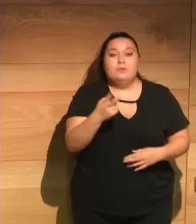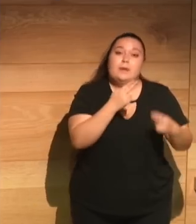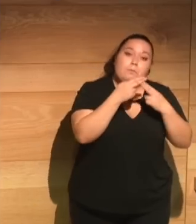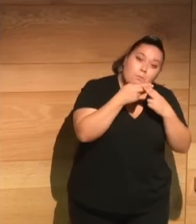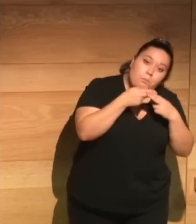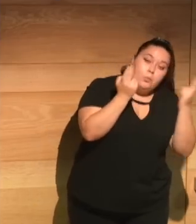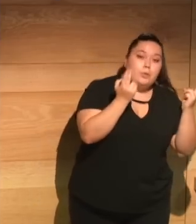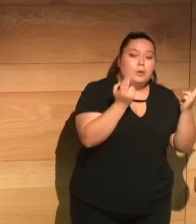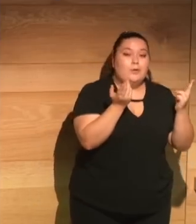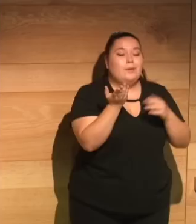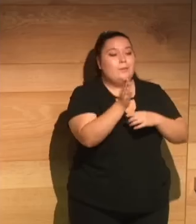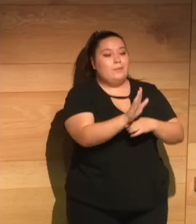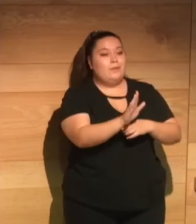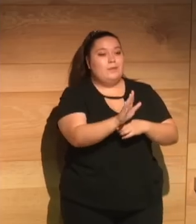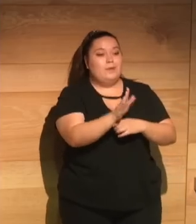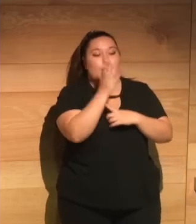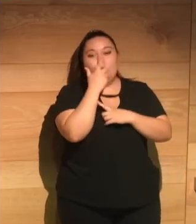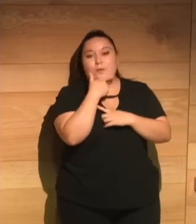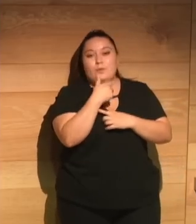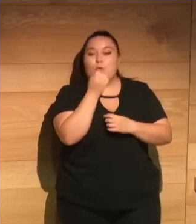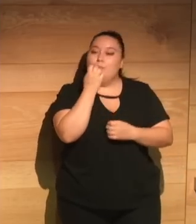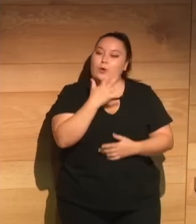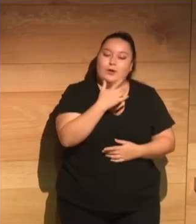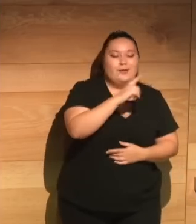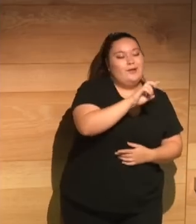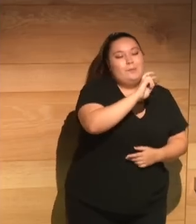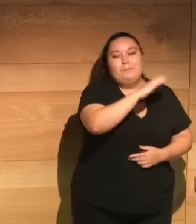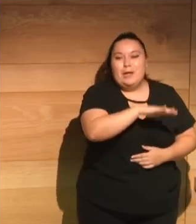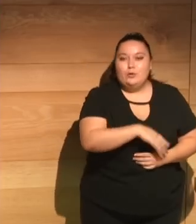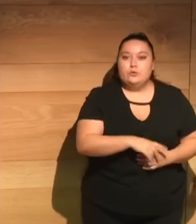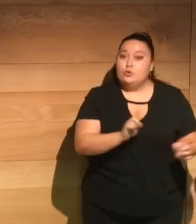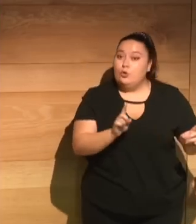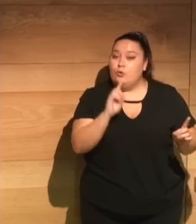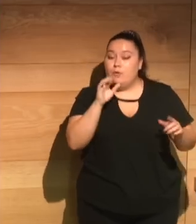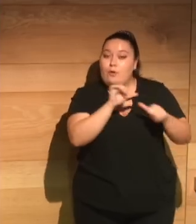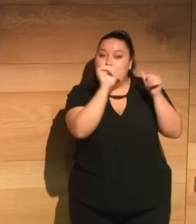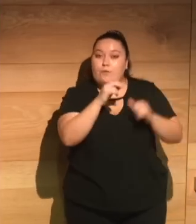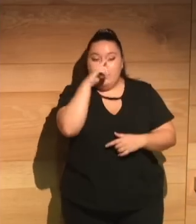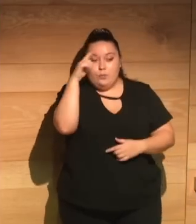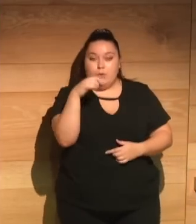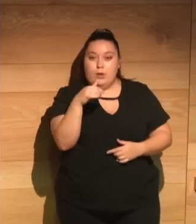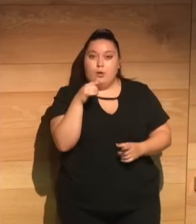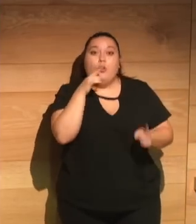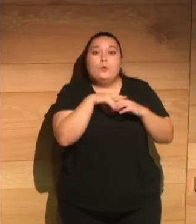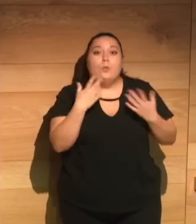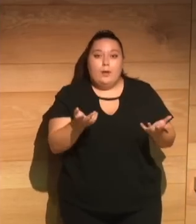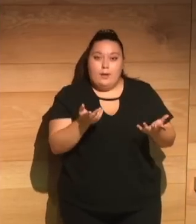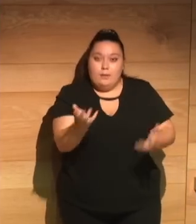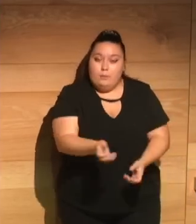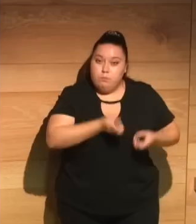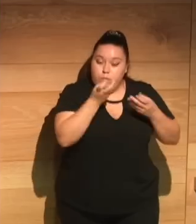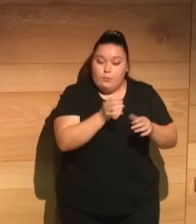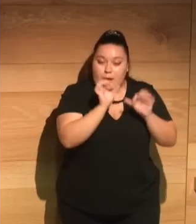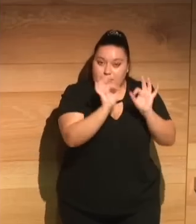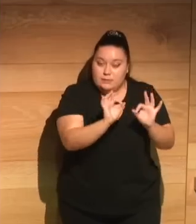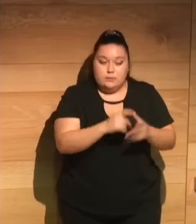muchas veces sus saberes, que no es una cuestión de que aquí eran buenos y allí son malos, sino que allí de forma cultural las cosas son para algo, para expulsarlas de alguna manera y